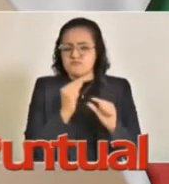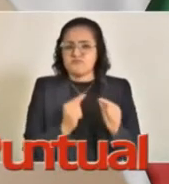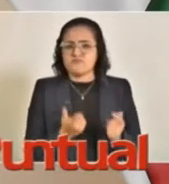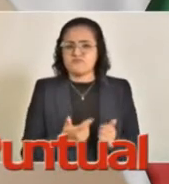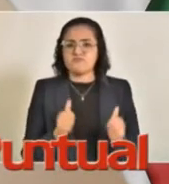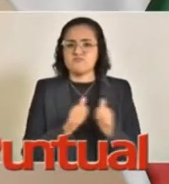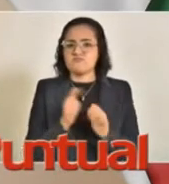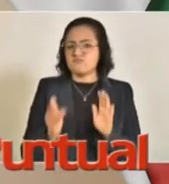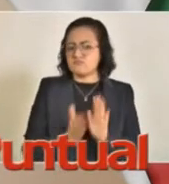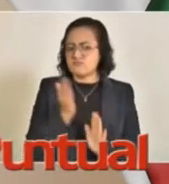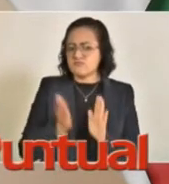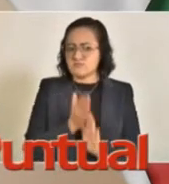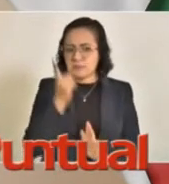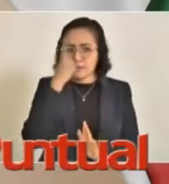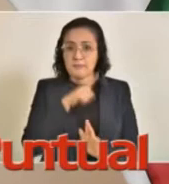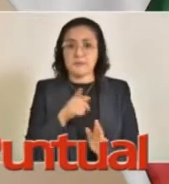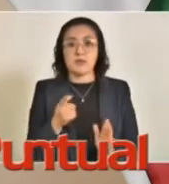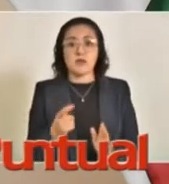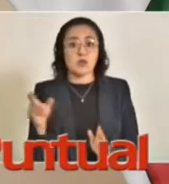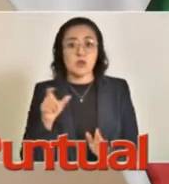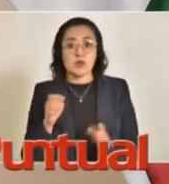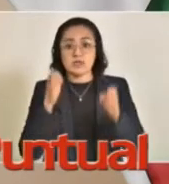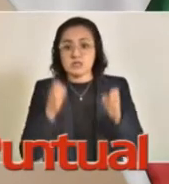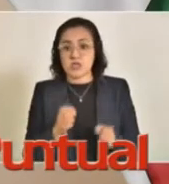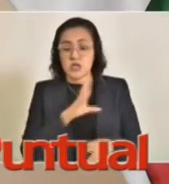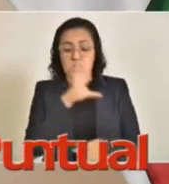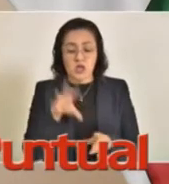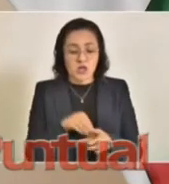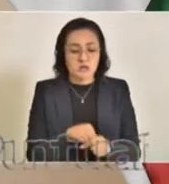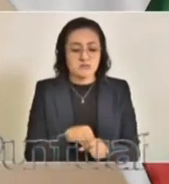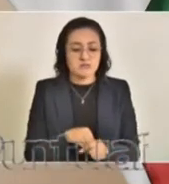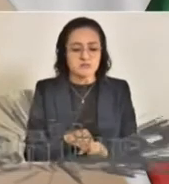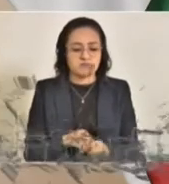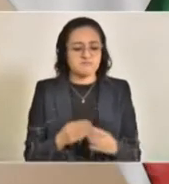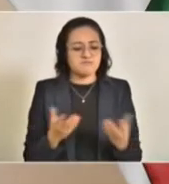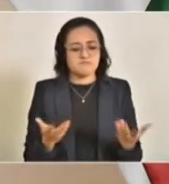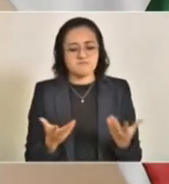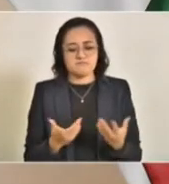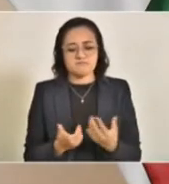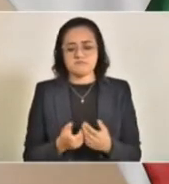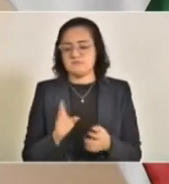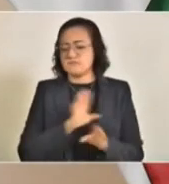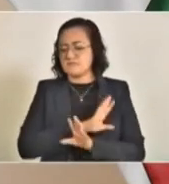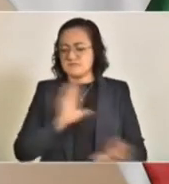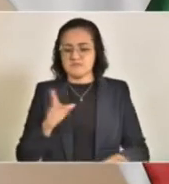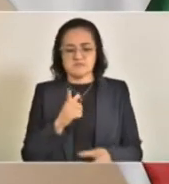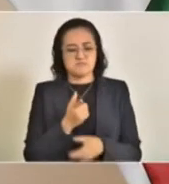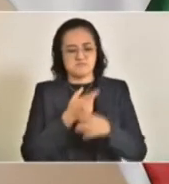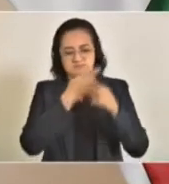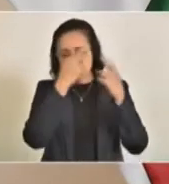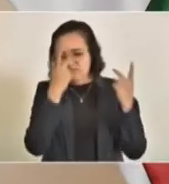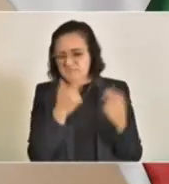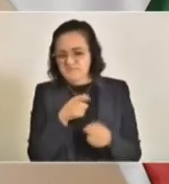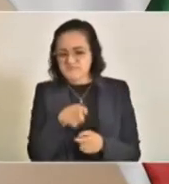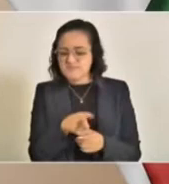de construcción cuando ha estado totalmente destruido el